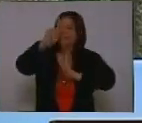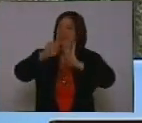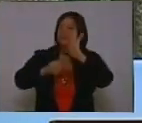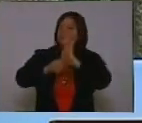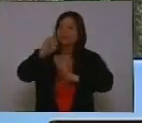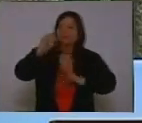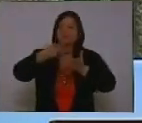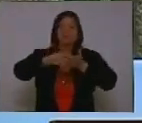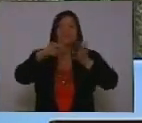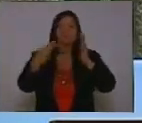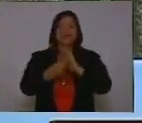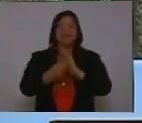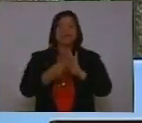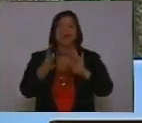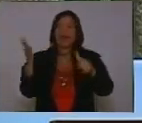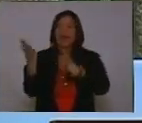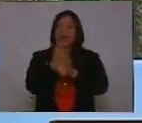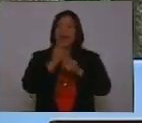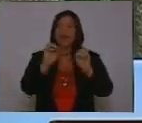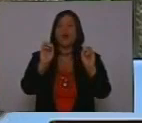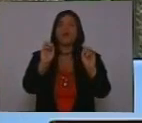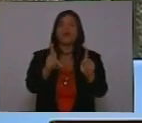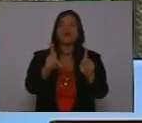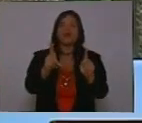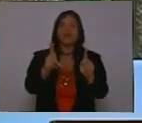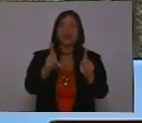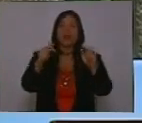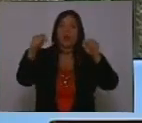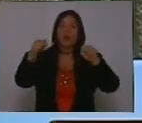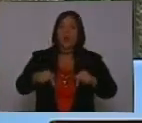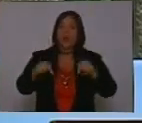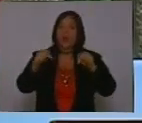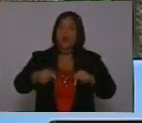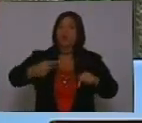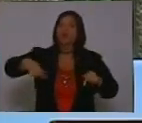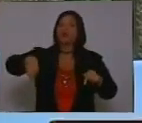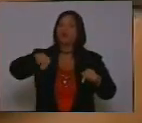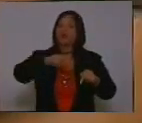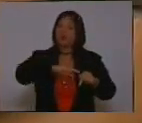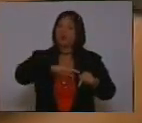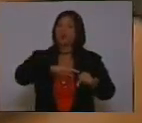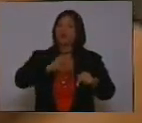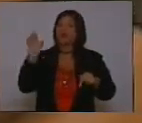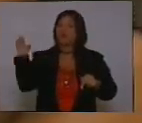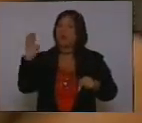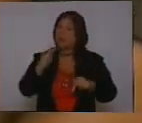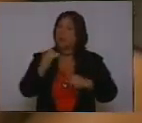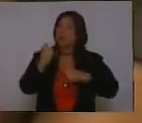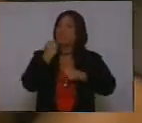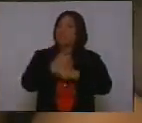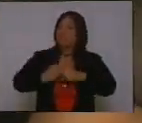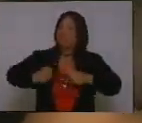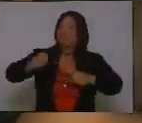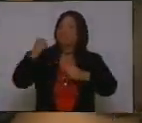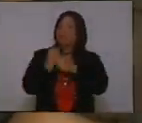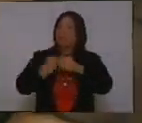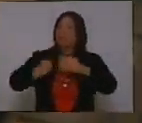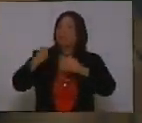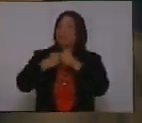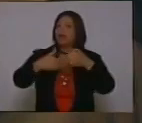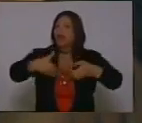a encontrar esas oportunidades de las que hoy nosotros venimos trabajando y venimos luchando